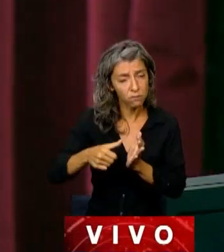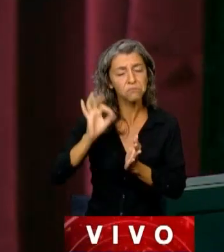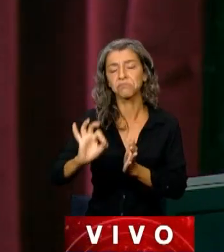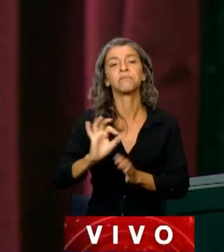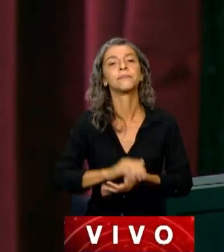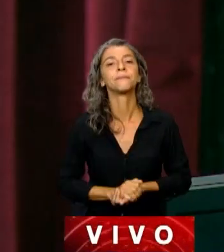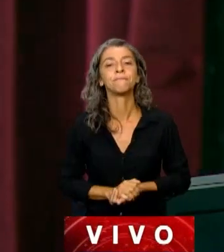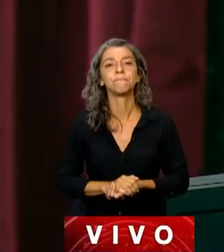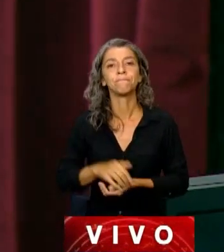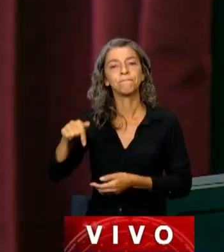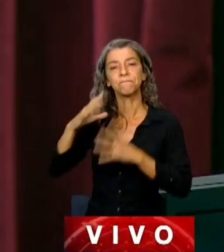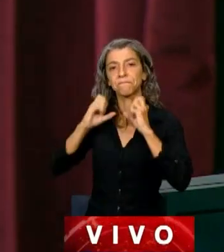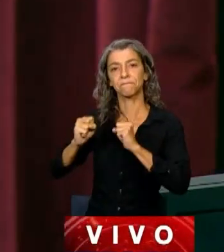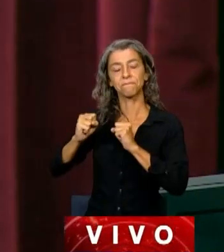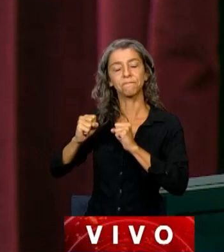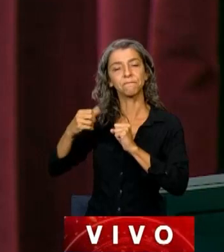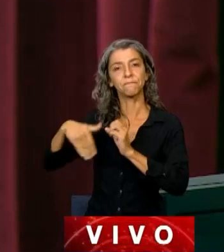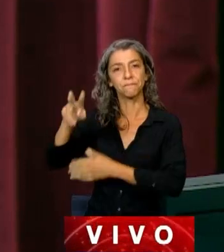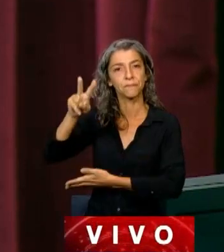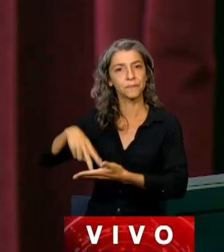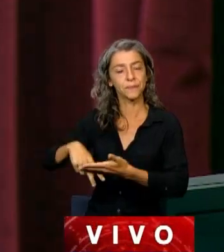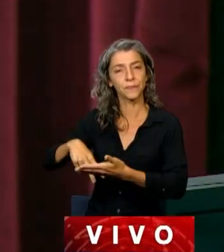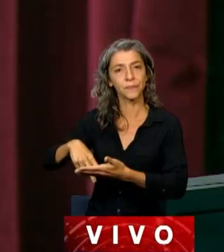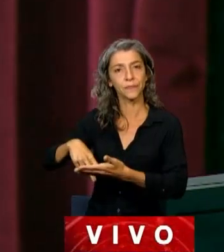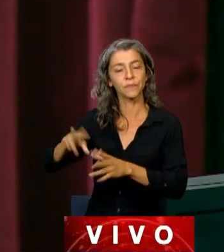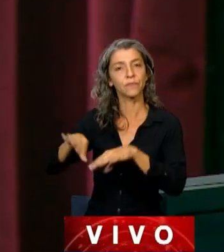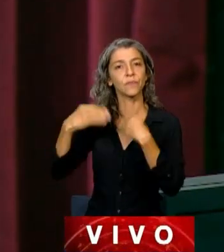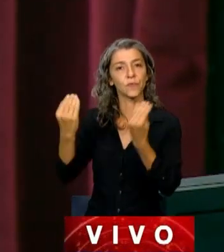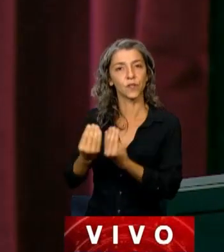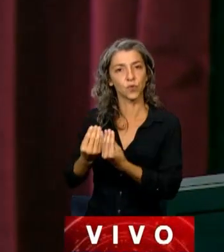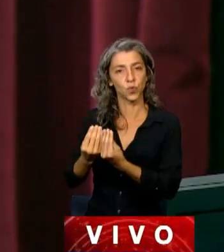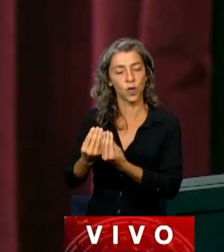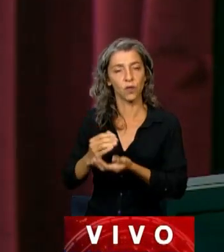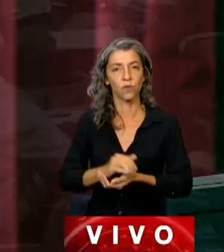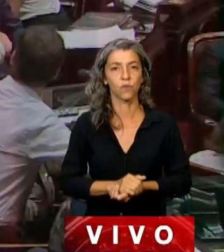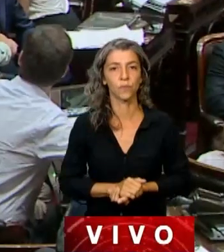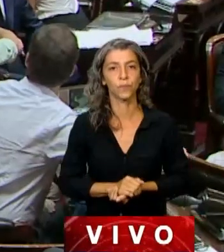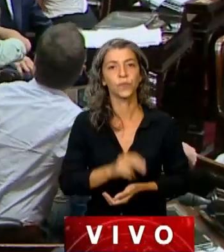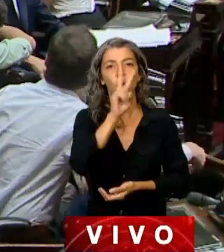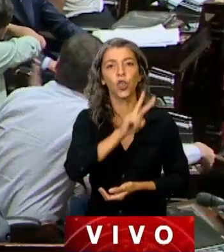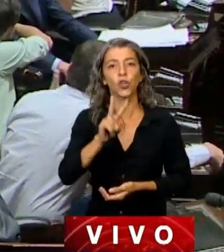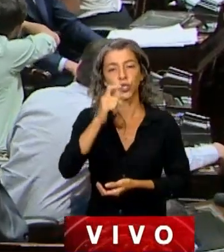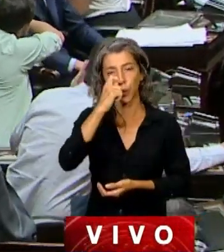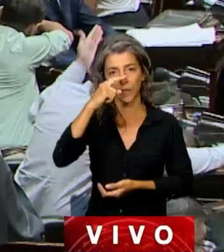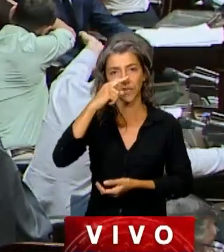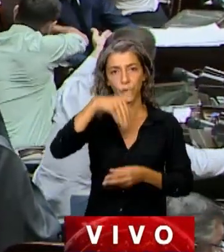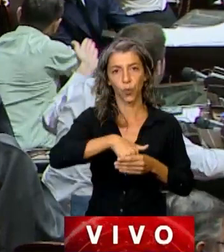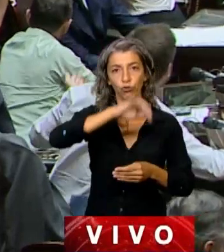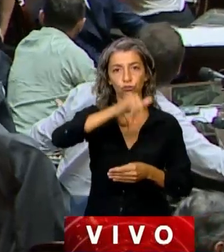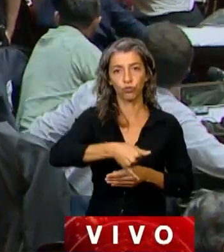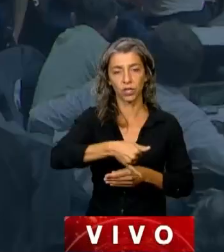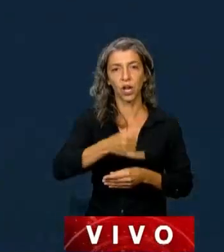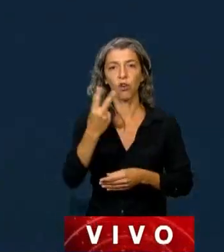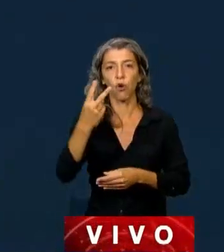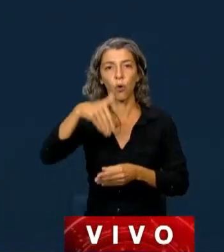Por secretaría se dará lectura del resultado de la votación. 227 afirmativos,